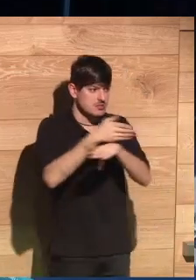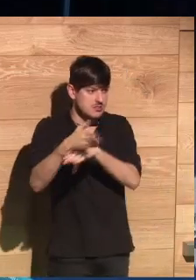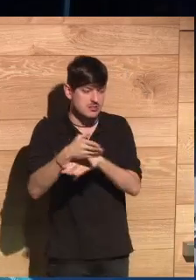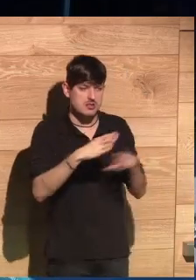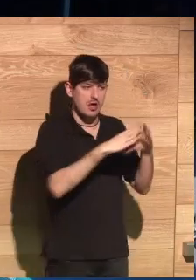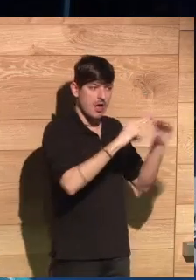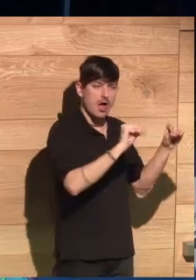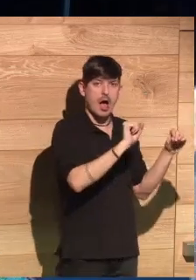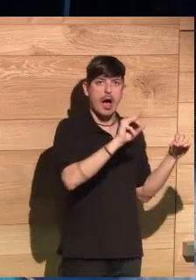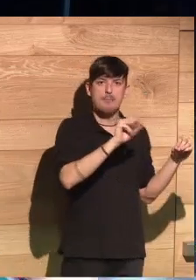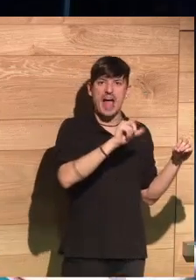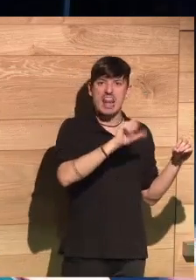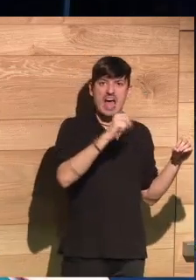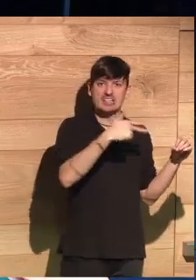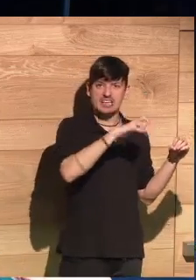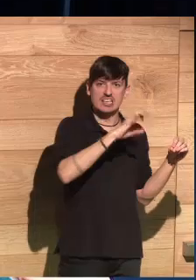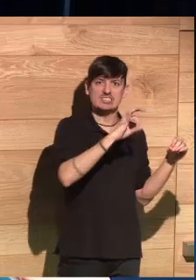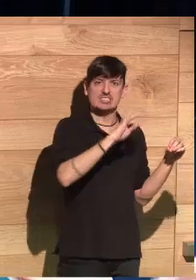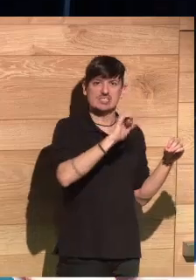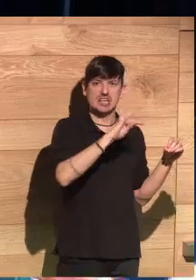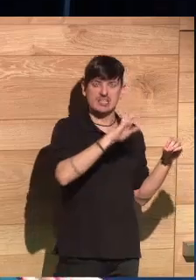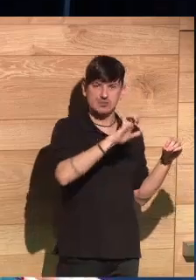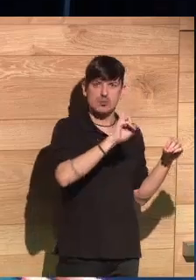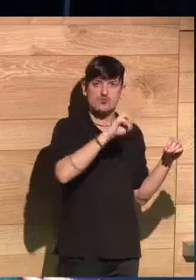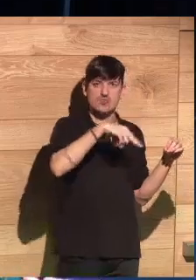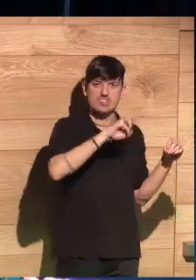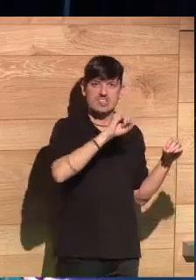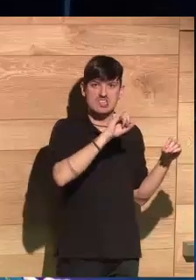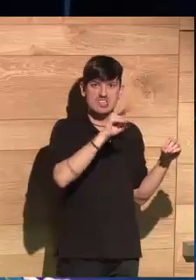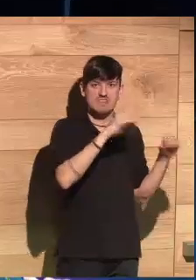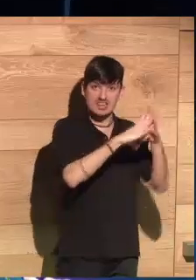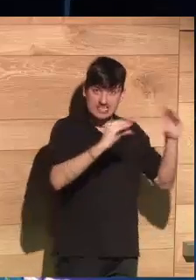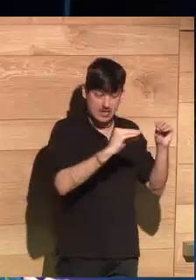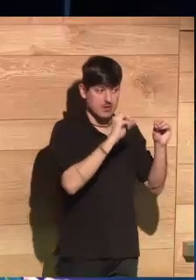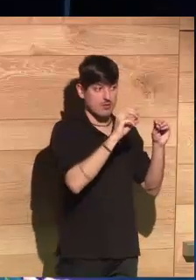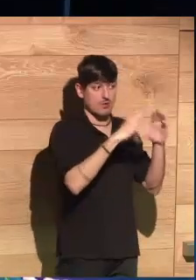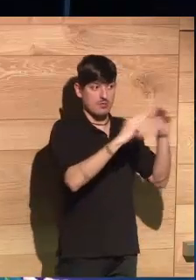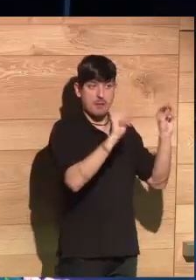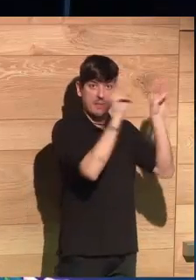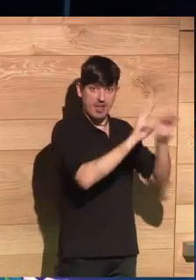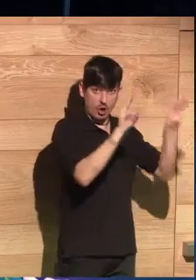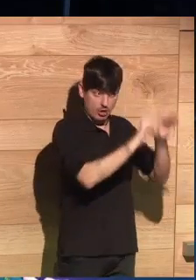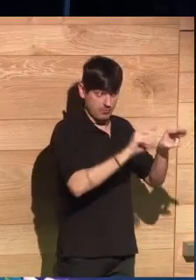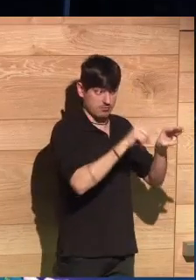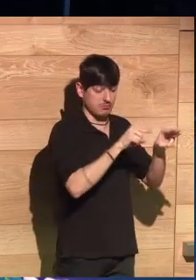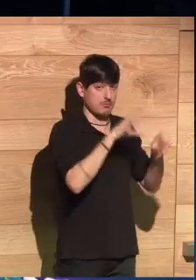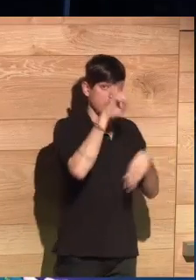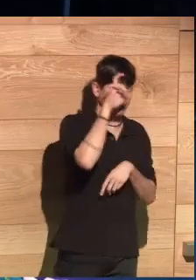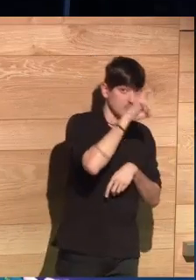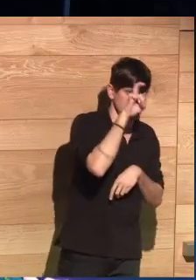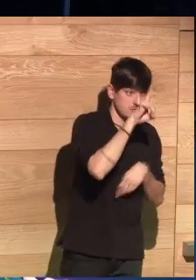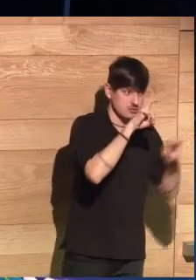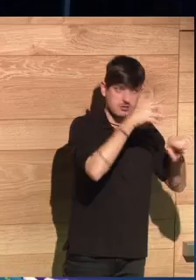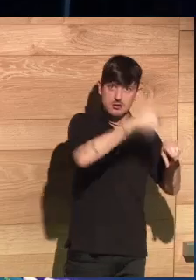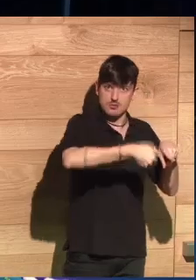State University como profesora allá. Era una universidad pedagógica donde el espacio pedagógico de maestros era